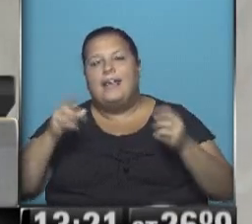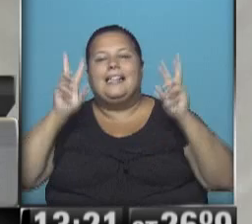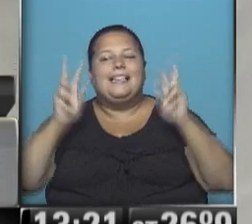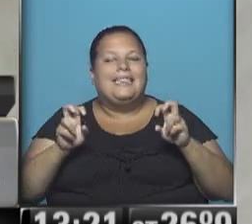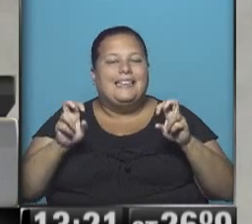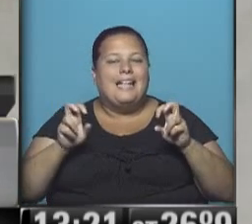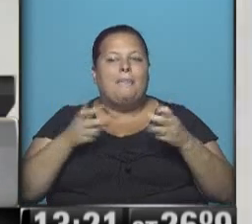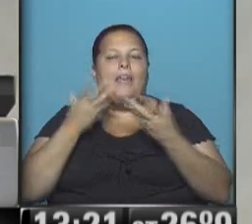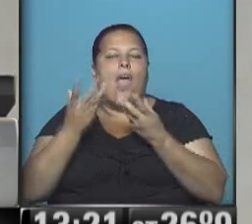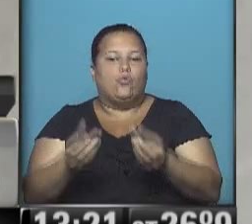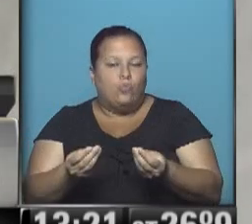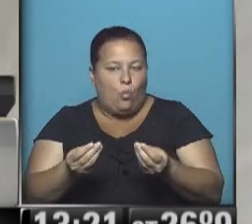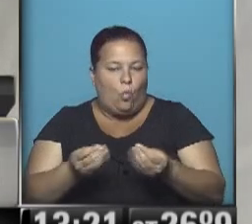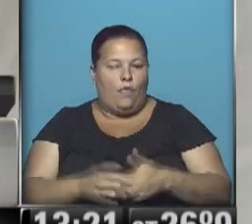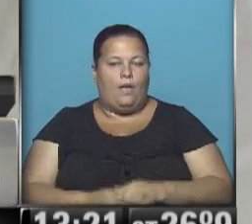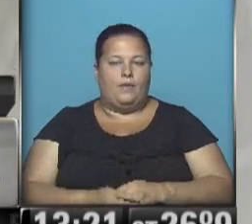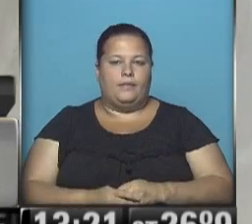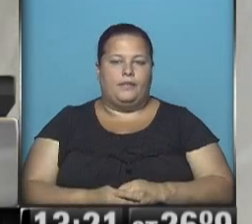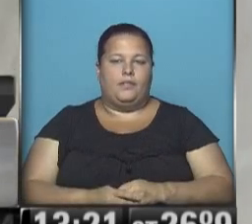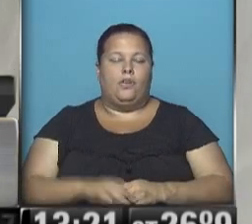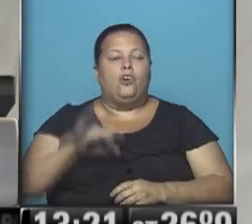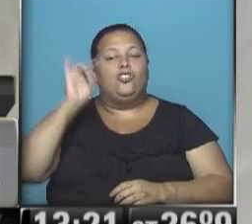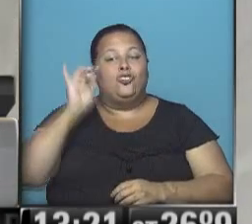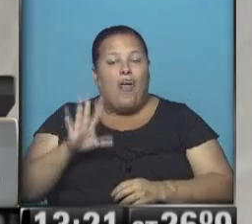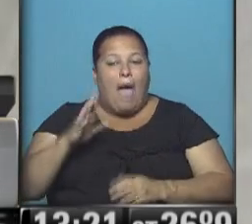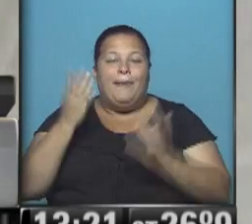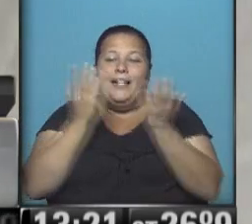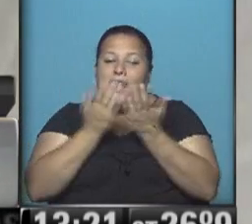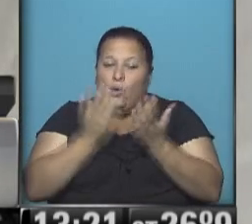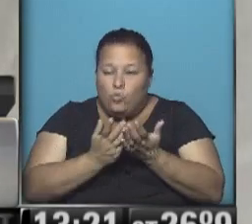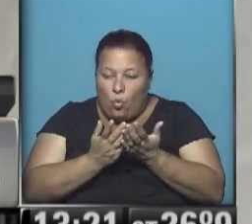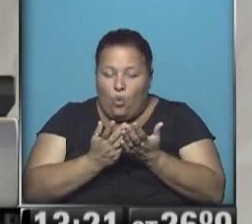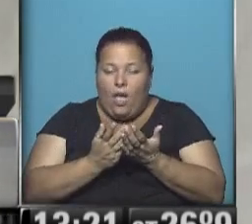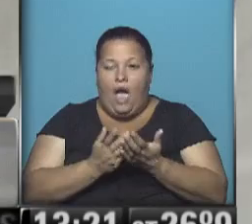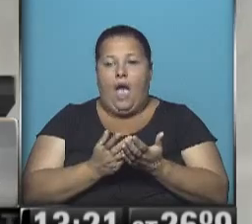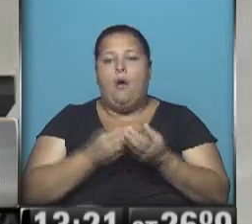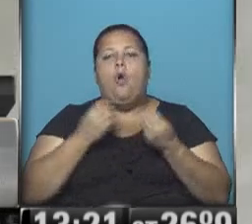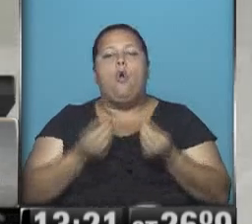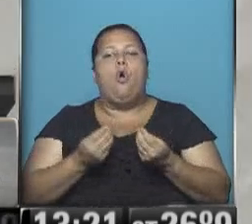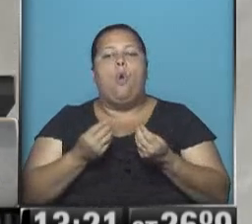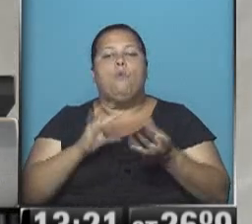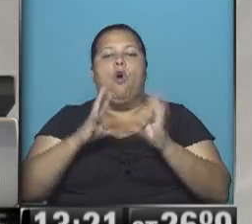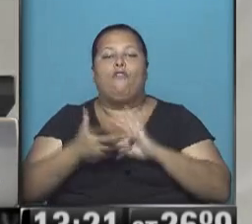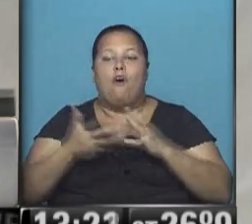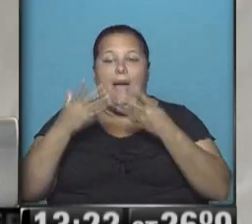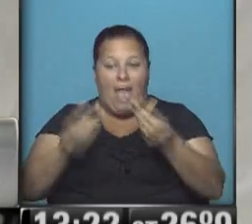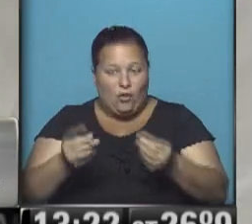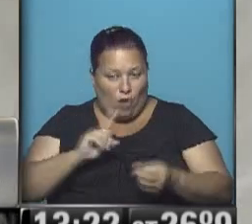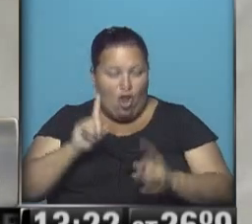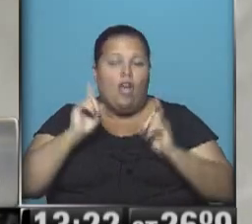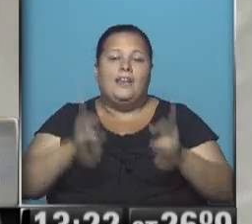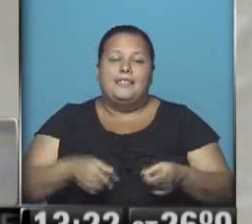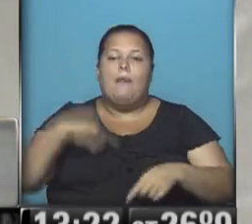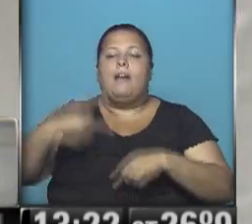temas de cooperación. No solo examinamos cómo marcha la cooperación que hemos